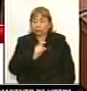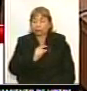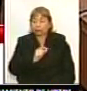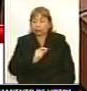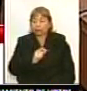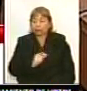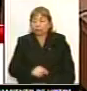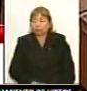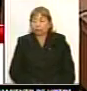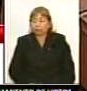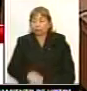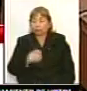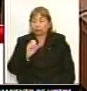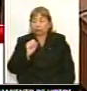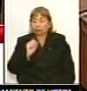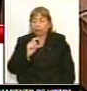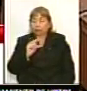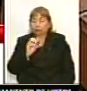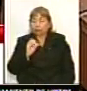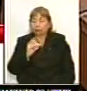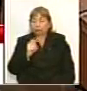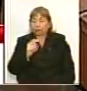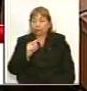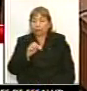congresista Segundo Tapia,